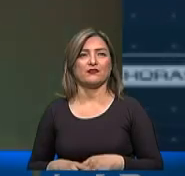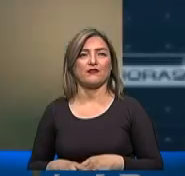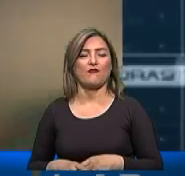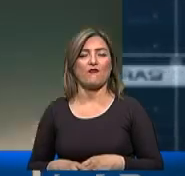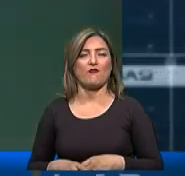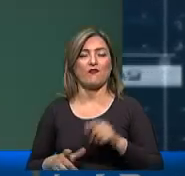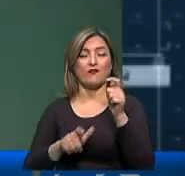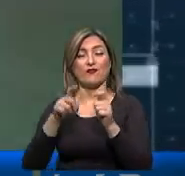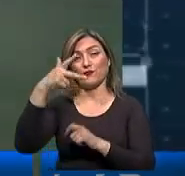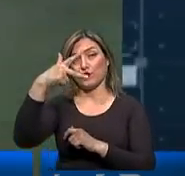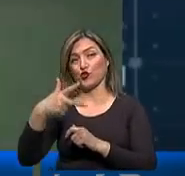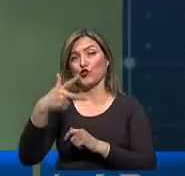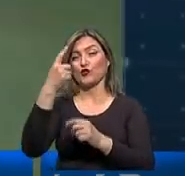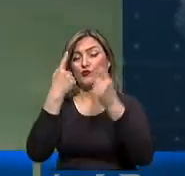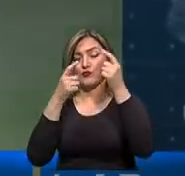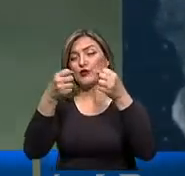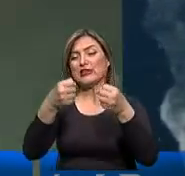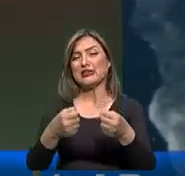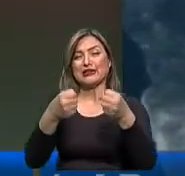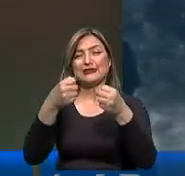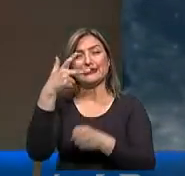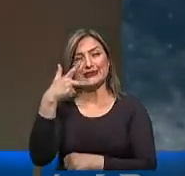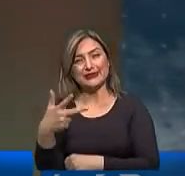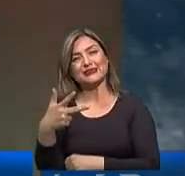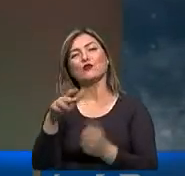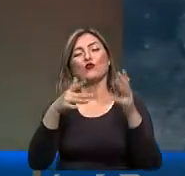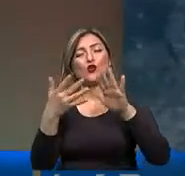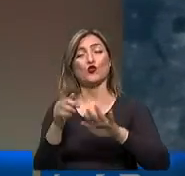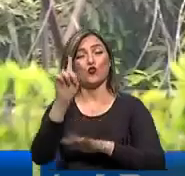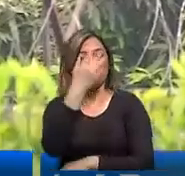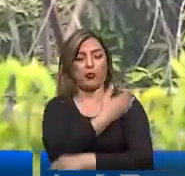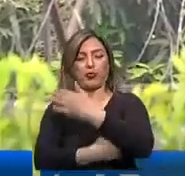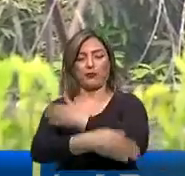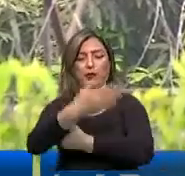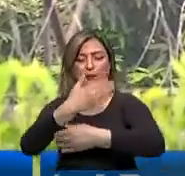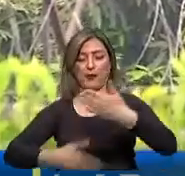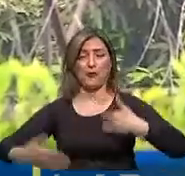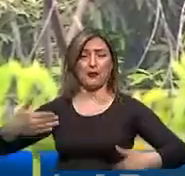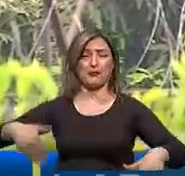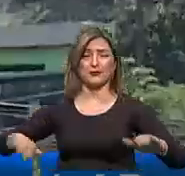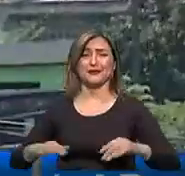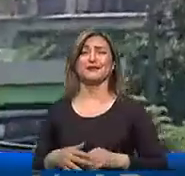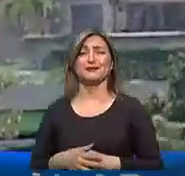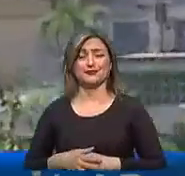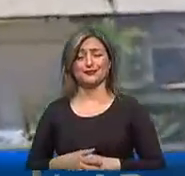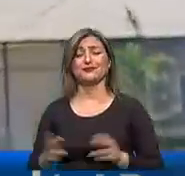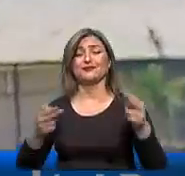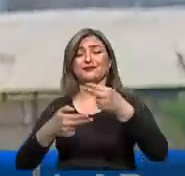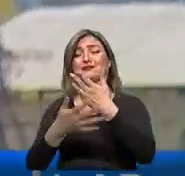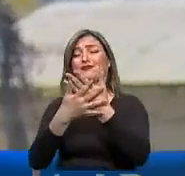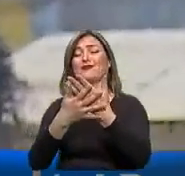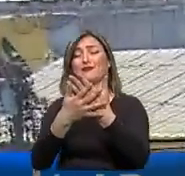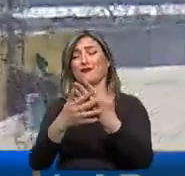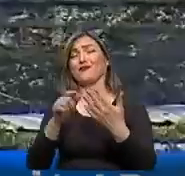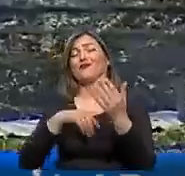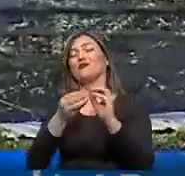Esta vez, tres privados de libertad fueron asesinados, uno de ellos desmembrado. Ocurrió en el pabellón 5, escenario de la más